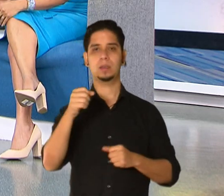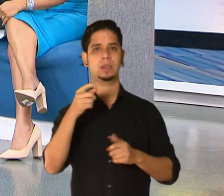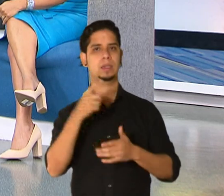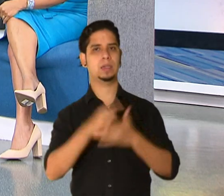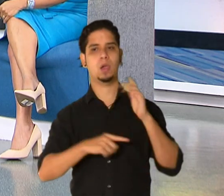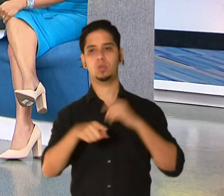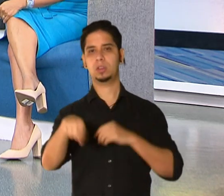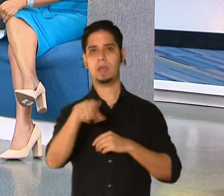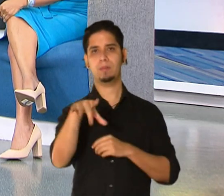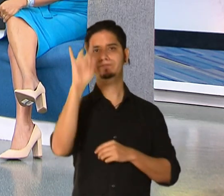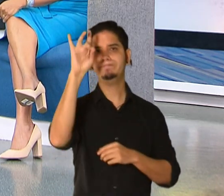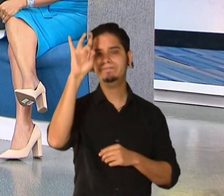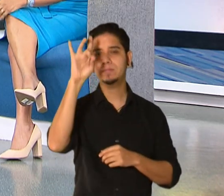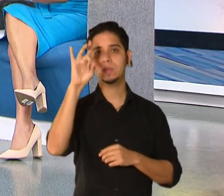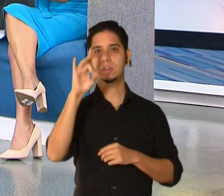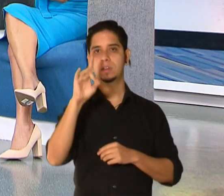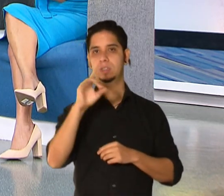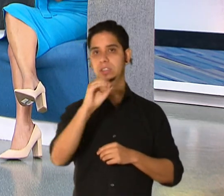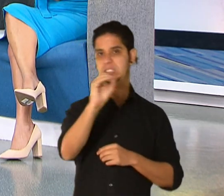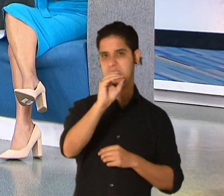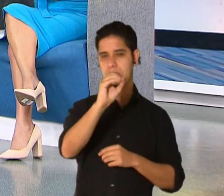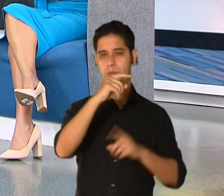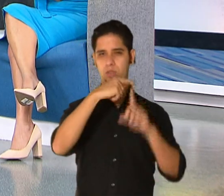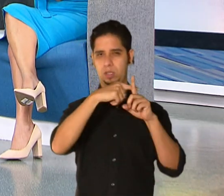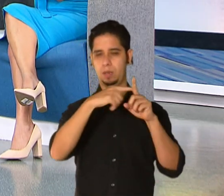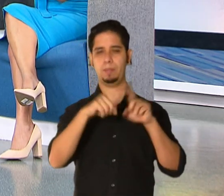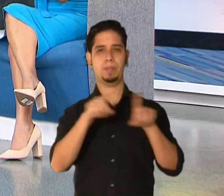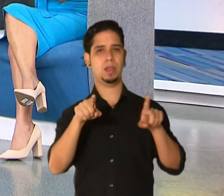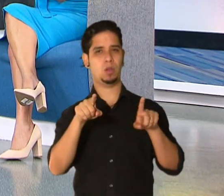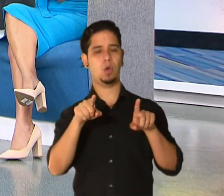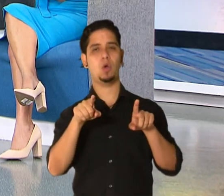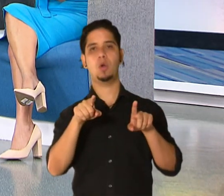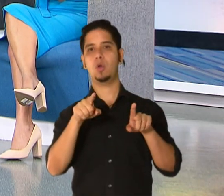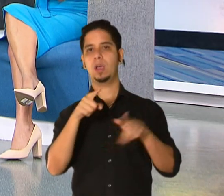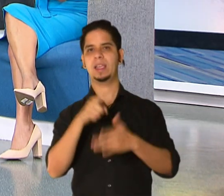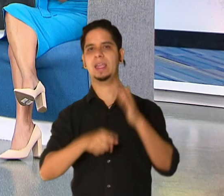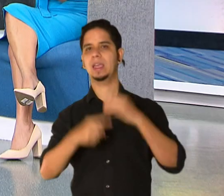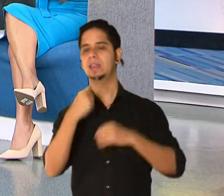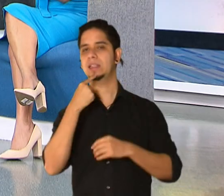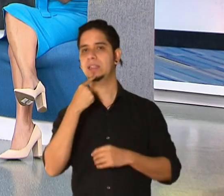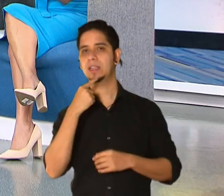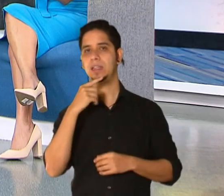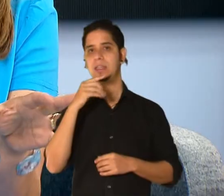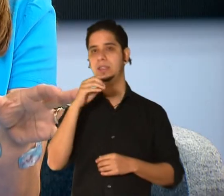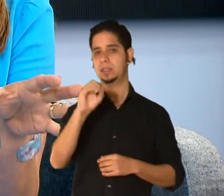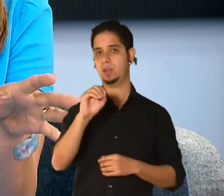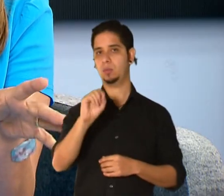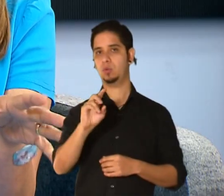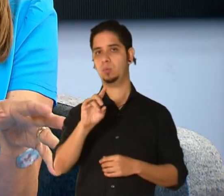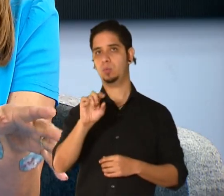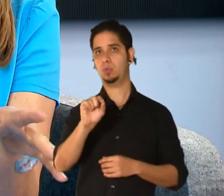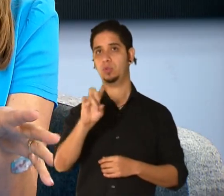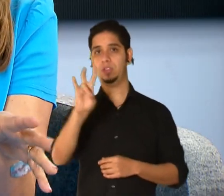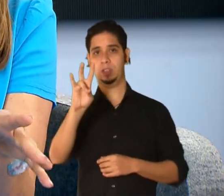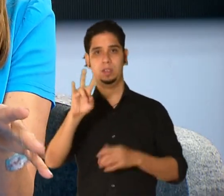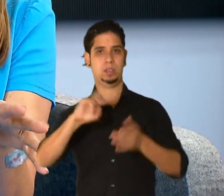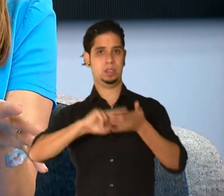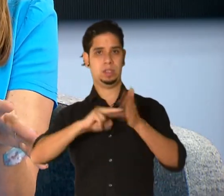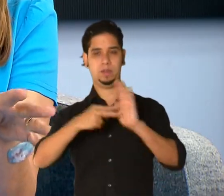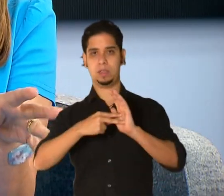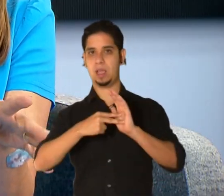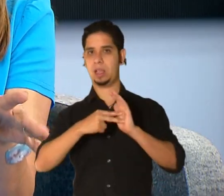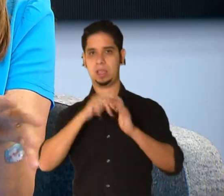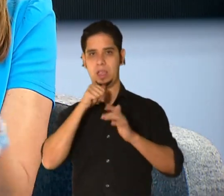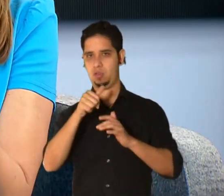encontraron, además de esa cero positividad, Sí. que lo que nos dice ese 2.7% que estamos bien lejos de la inmunidad colectiva,